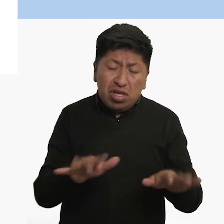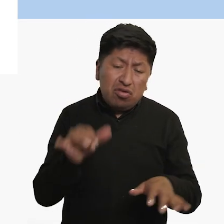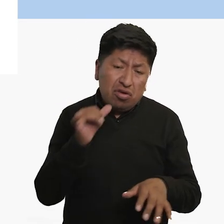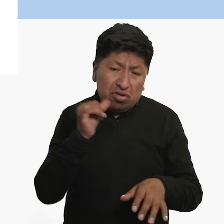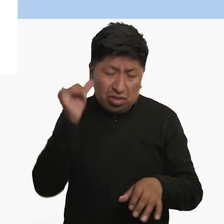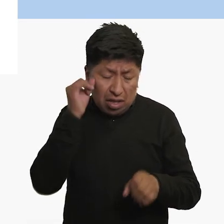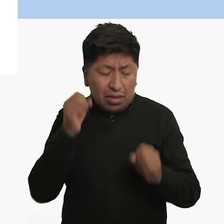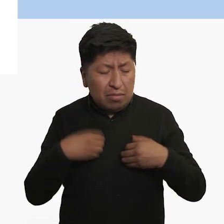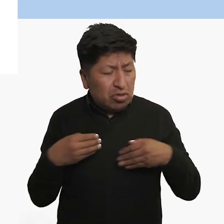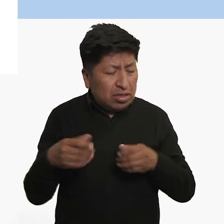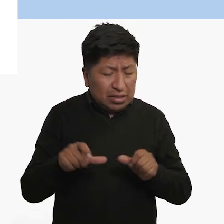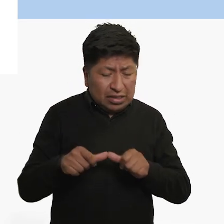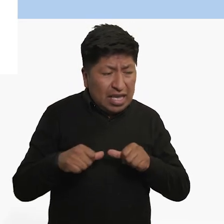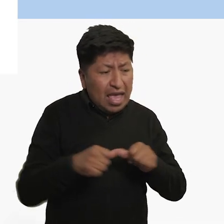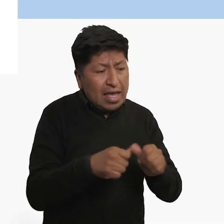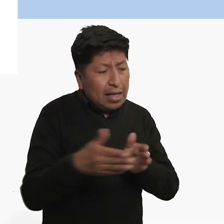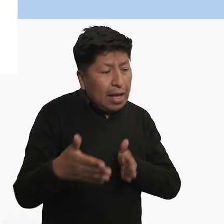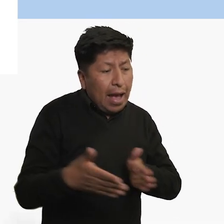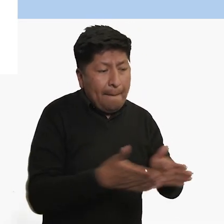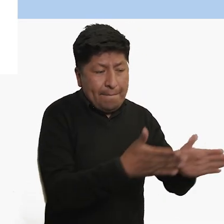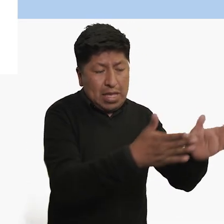siguen las siguientes rutas.